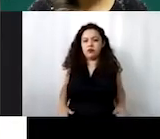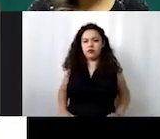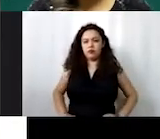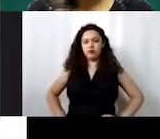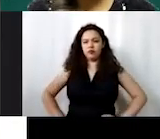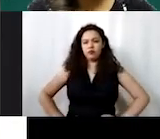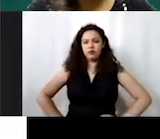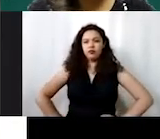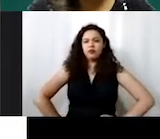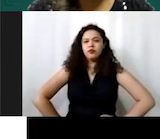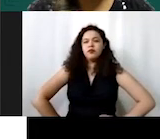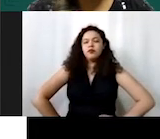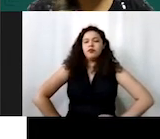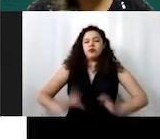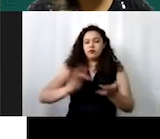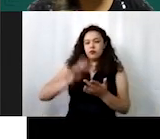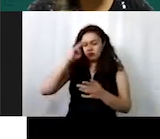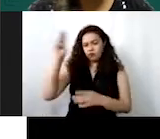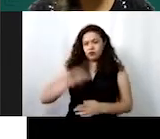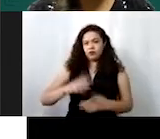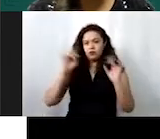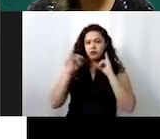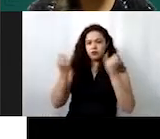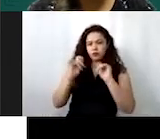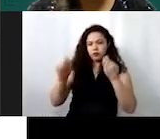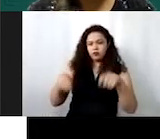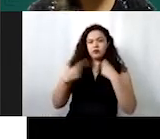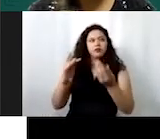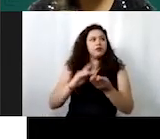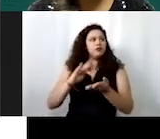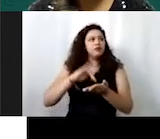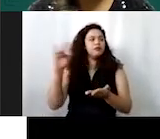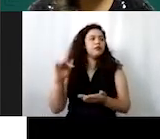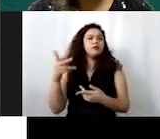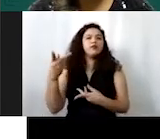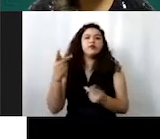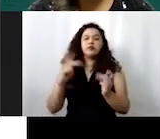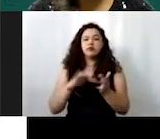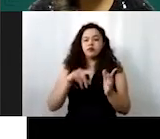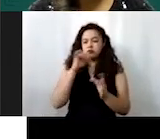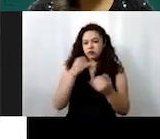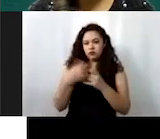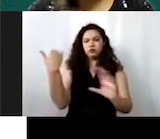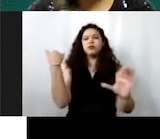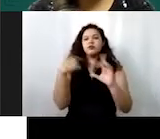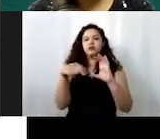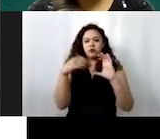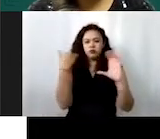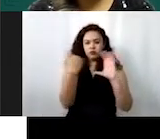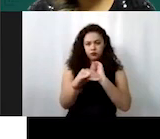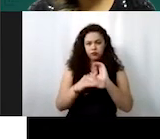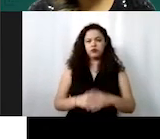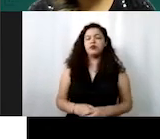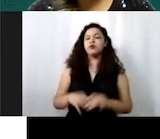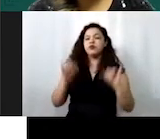Gracias, maestra. Por parte de la Junta queremos agradecerles. Estos agradecimientos también se les va a enviar por correo electrónico. La Junta de